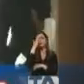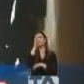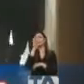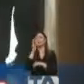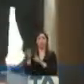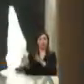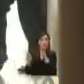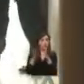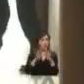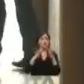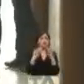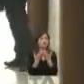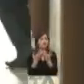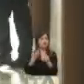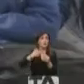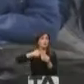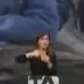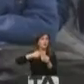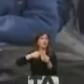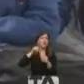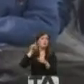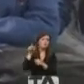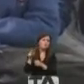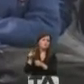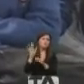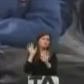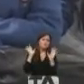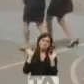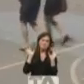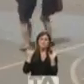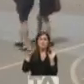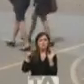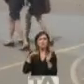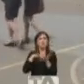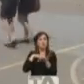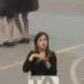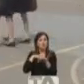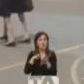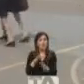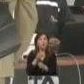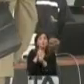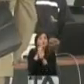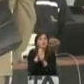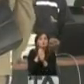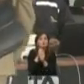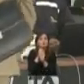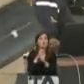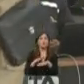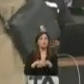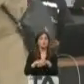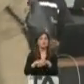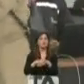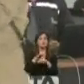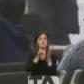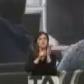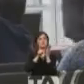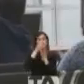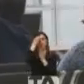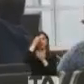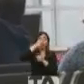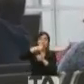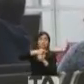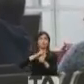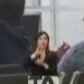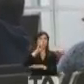ciudad. Las clases se recuperarán de acuerdo a las disposiciones del Ministerio de Educación. La jornada parcial de trabajo de este jueves no